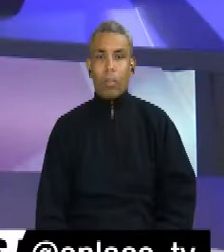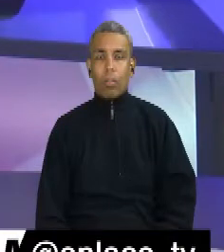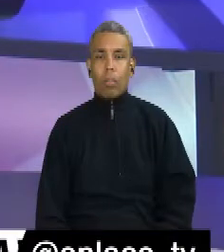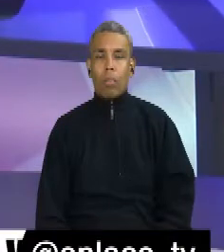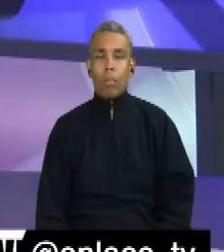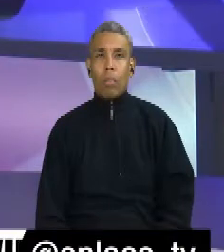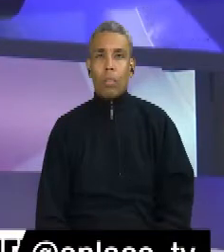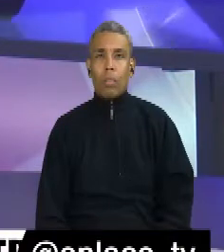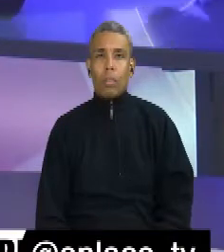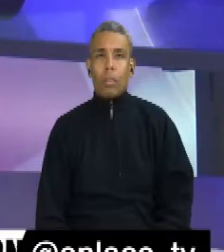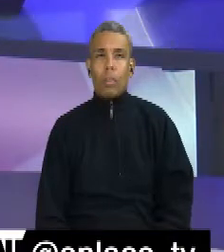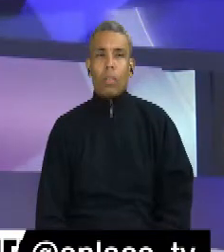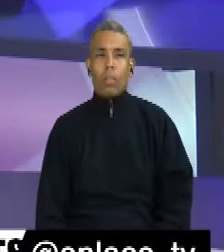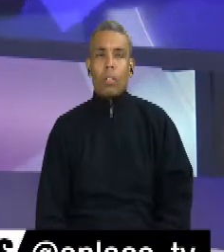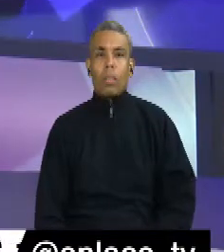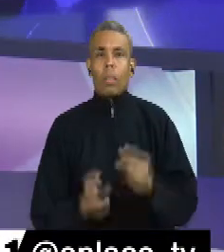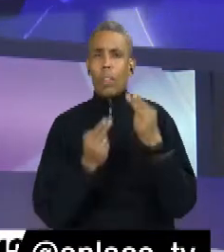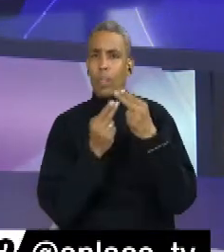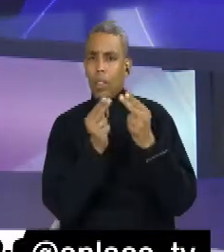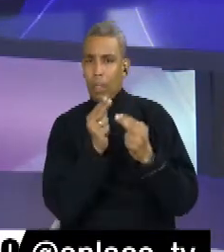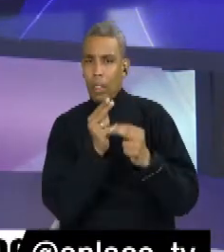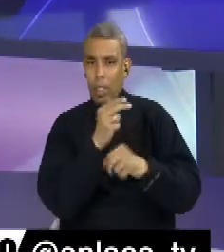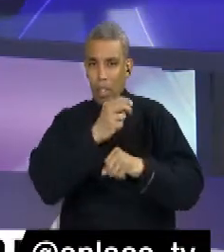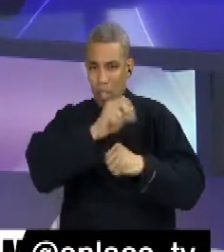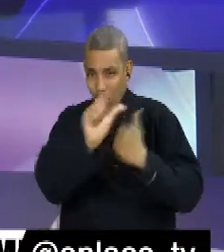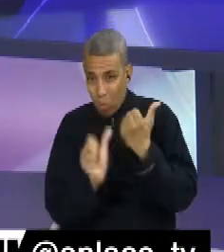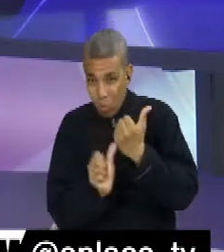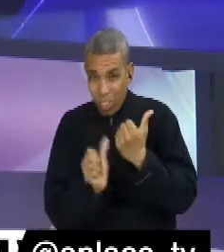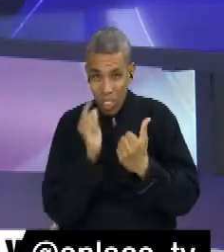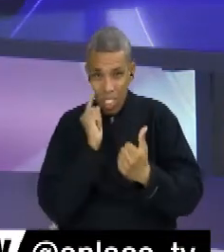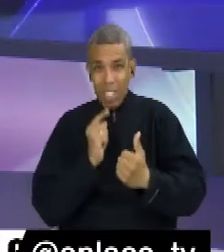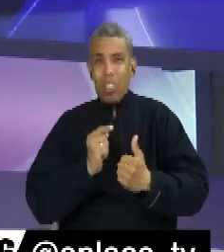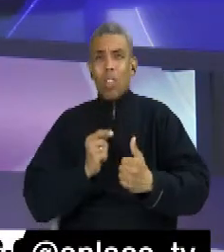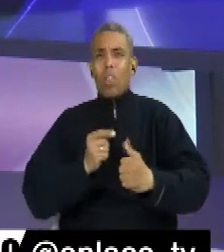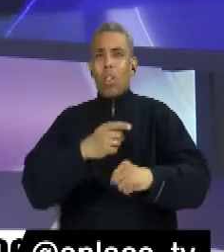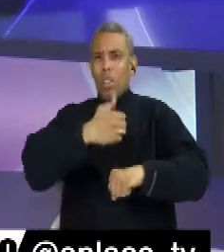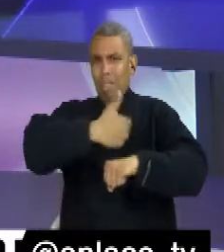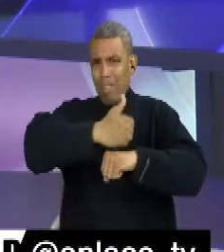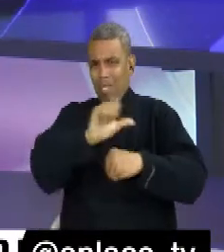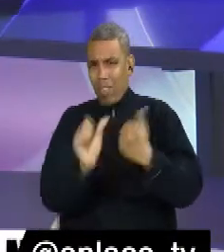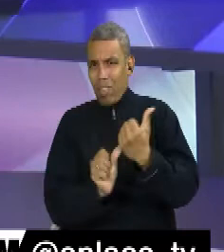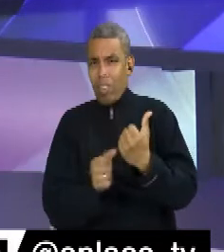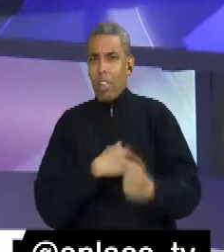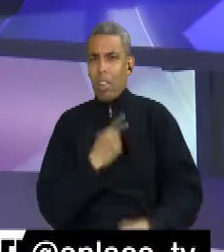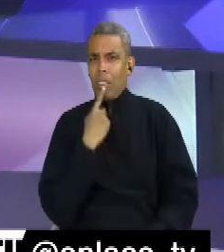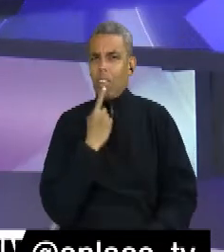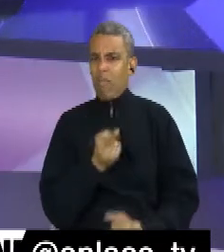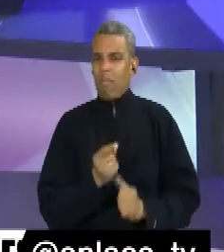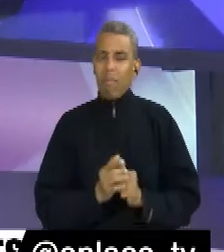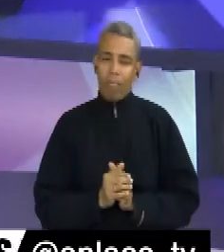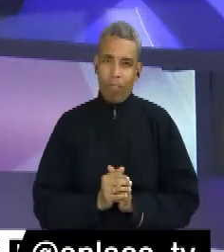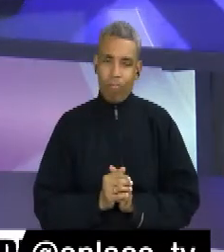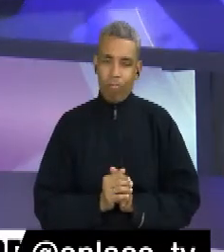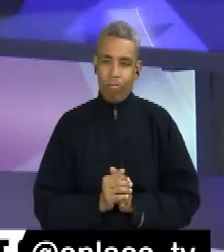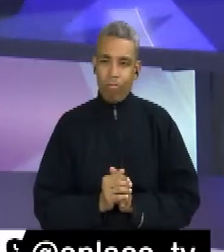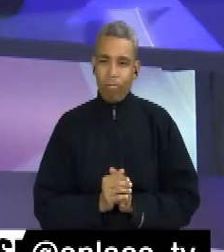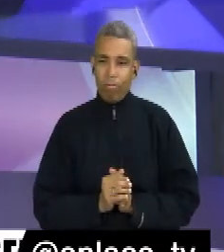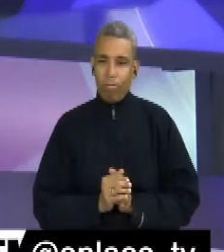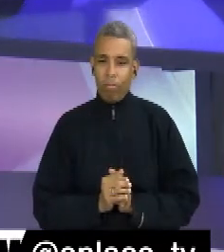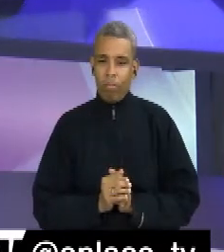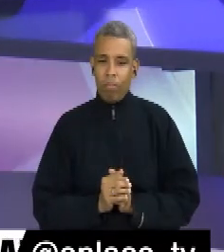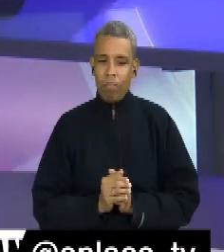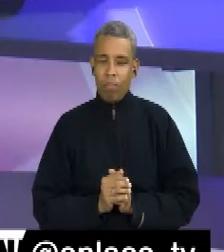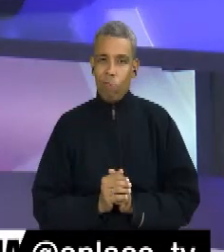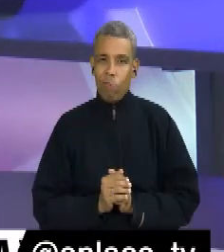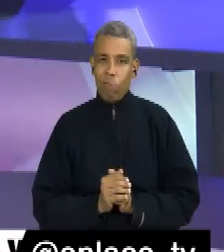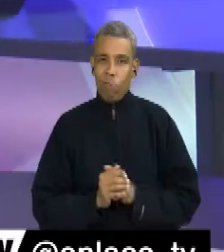Y el subdirector del SENA en Barranca Bermeja mostró sus expectativas al frente de este despacho y habló sobre la respuesta positiva a la última